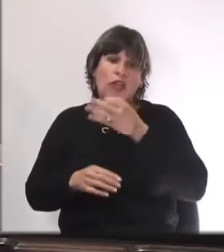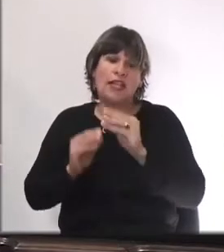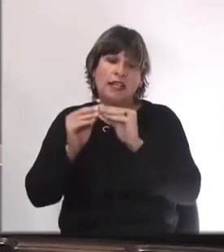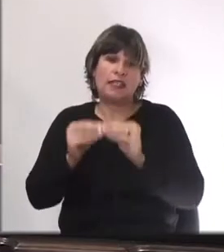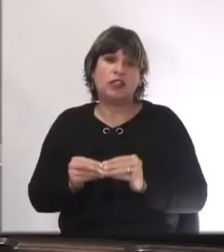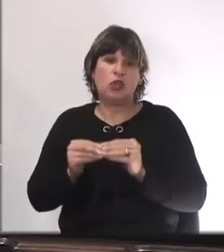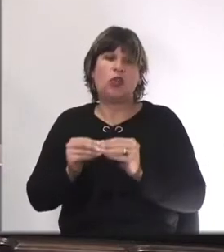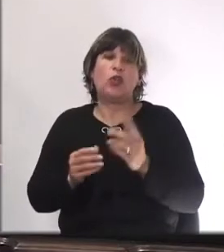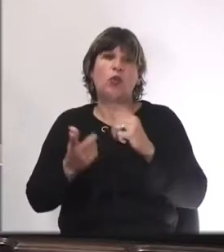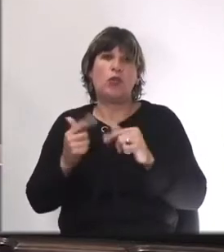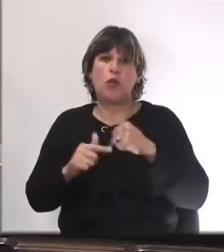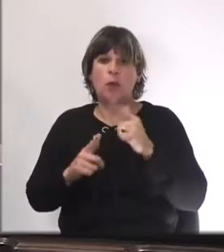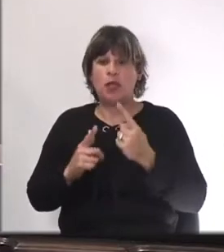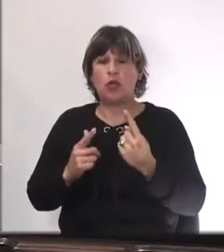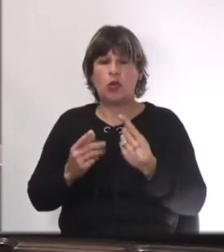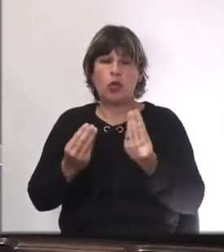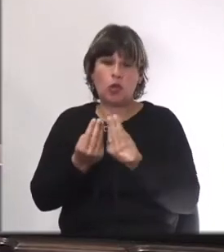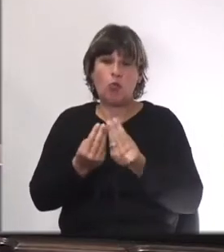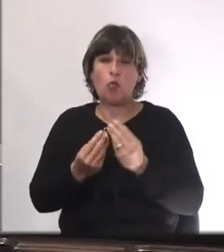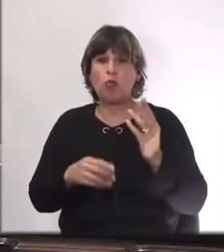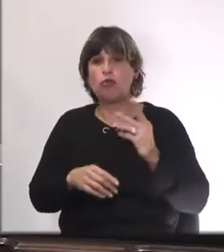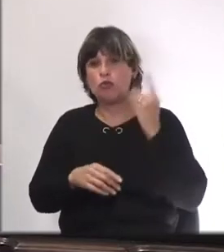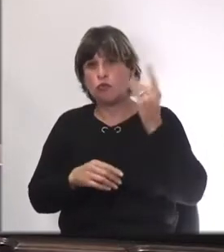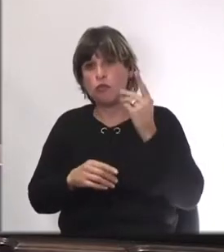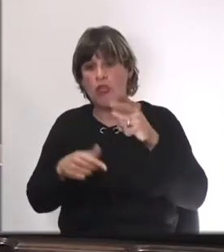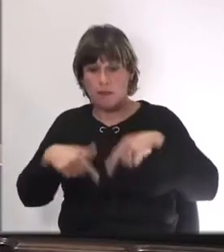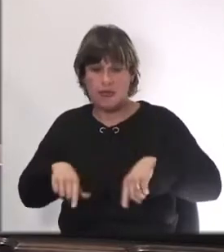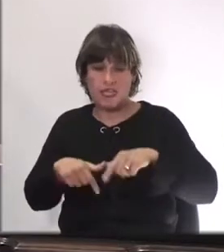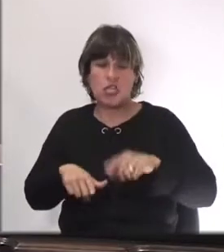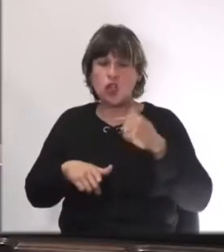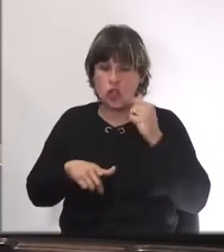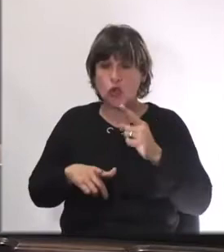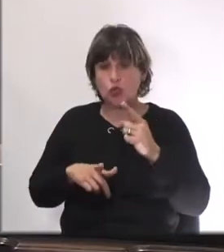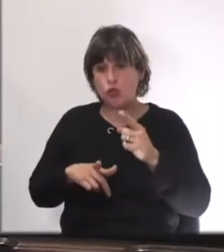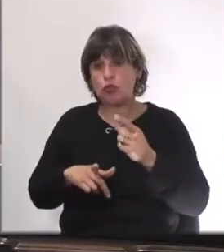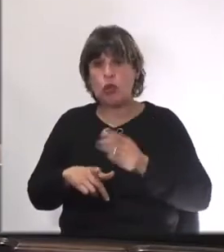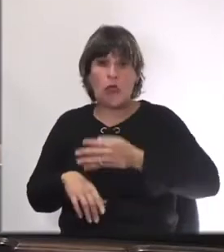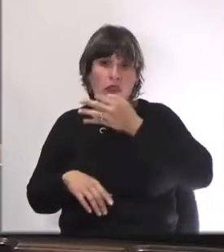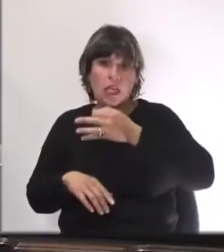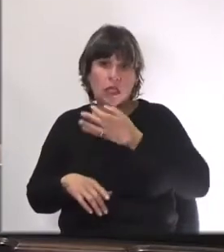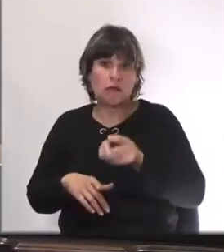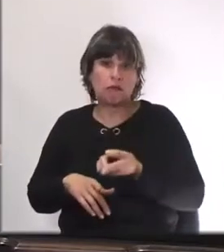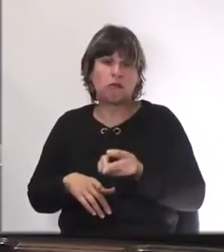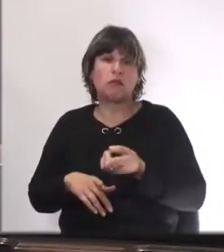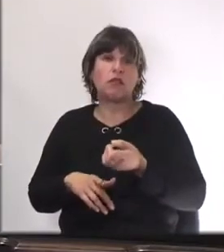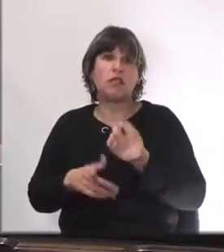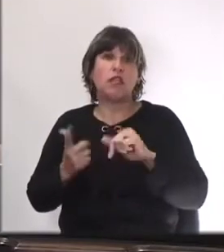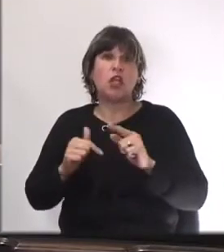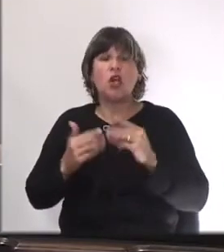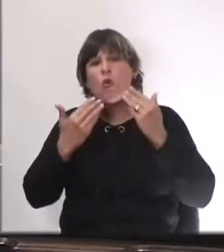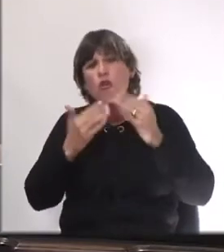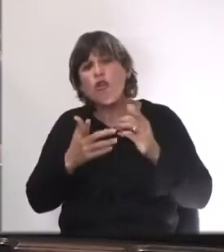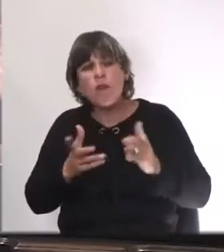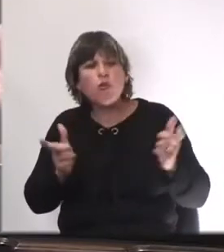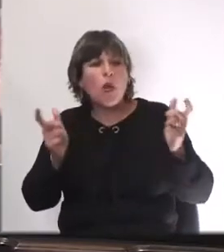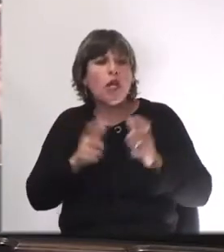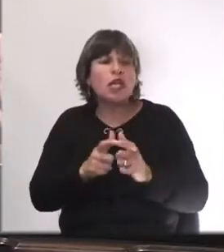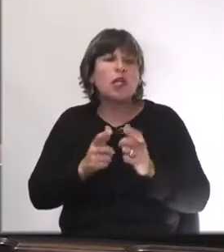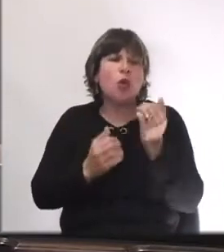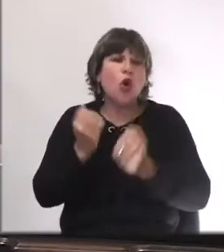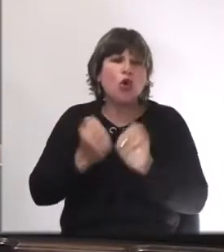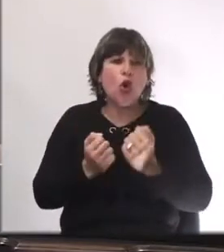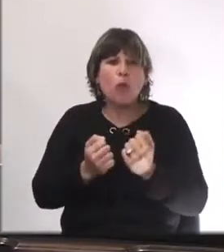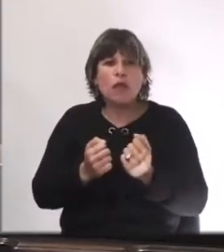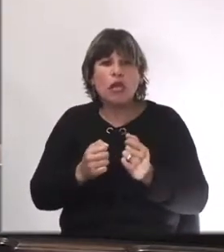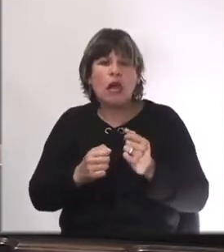intenciones de varios jerarcas, de varios ministros y ministras. Y cuando le preguntamos al equipo económico sobre los que estaban,